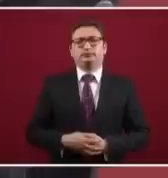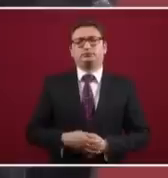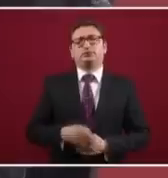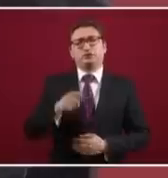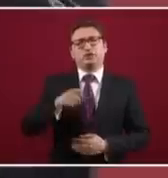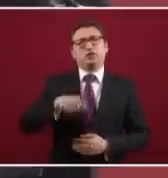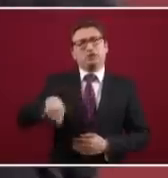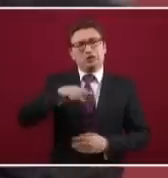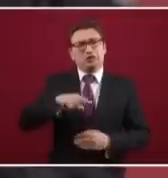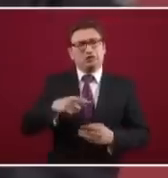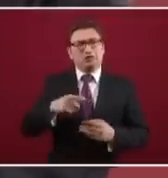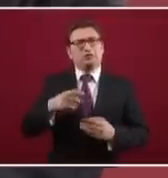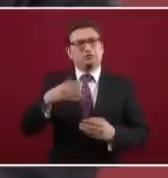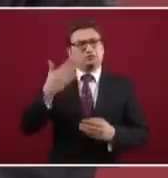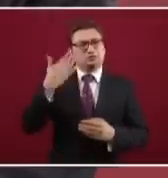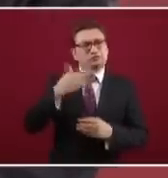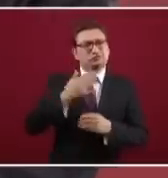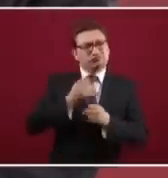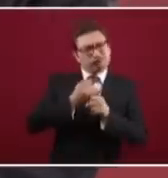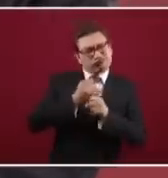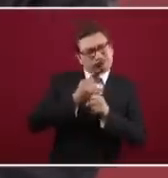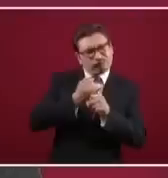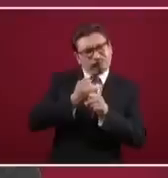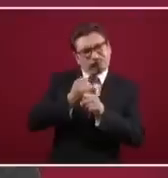estrategias de investigación